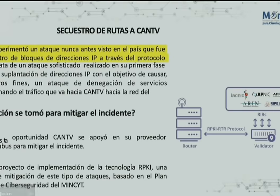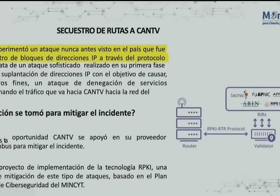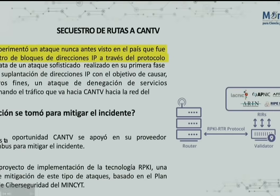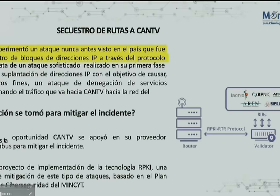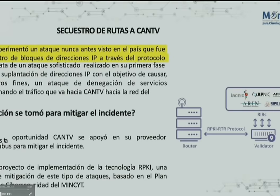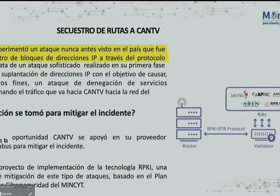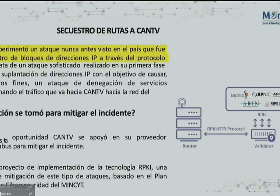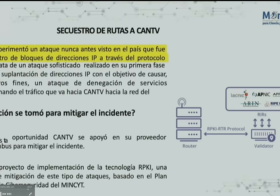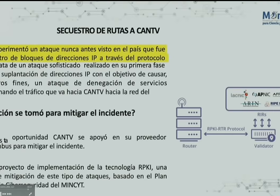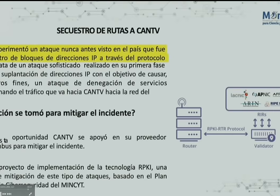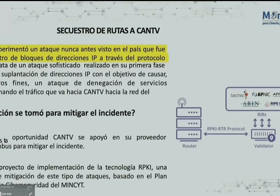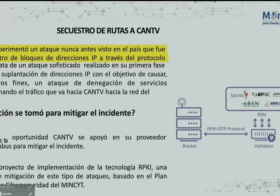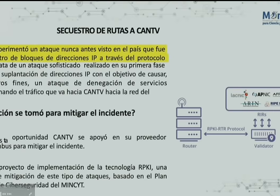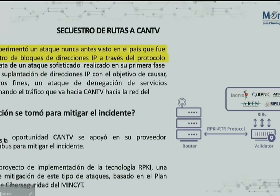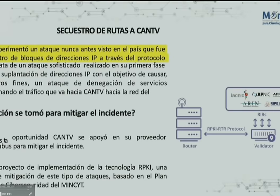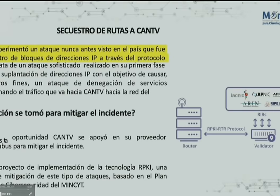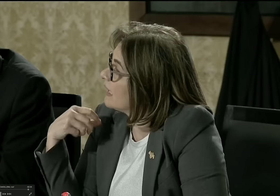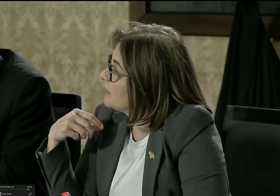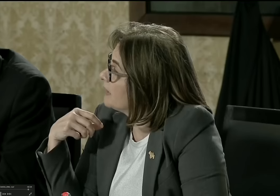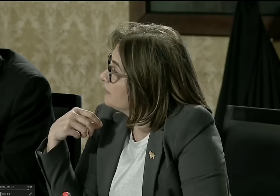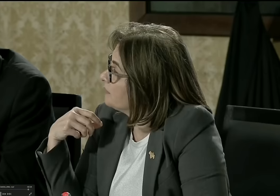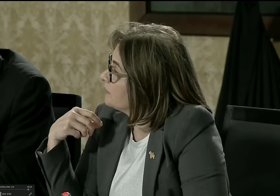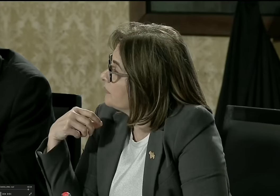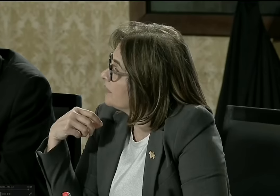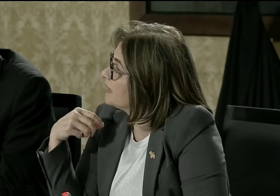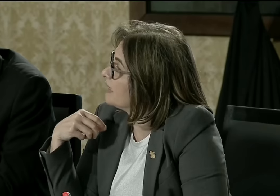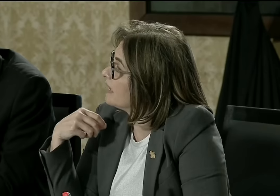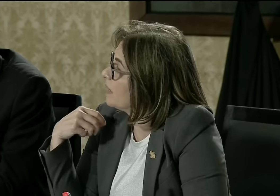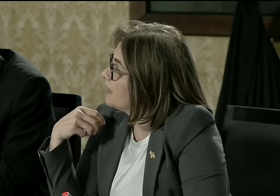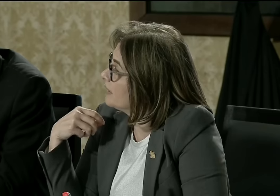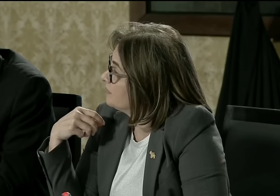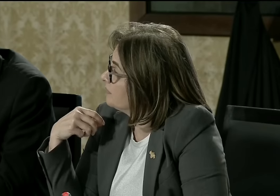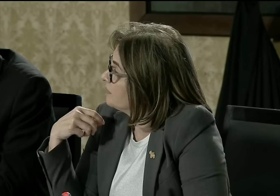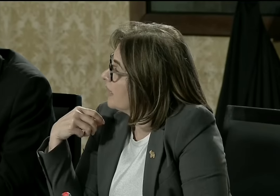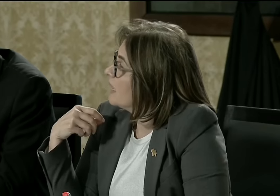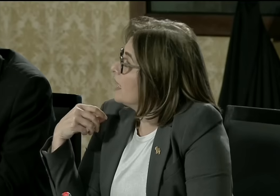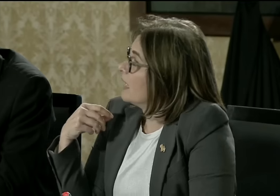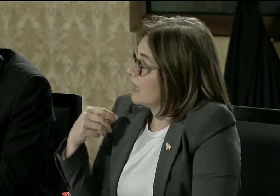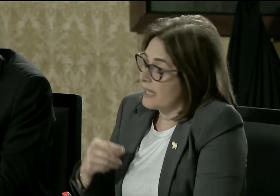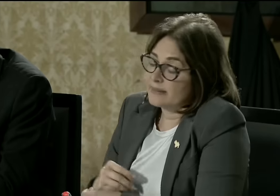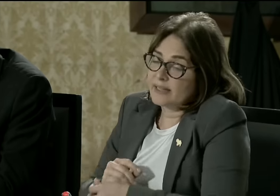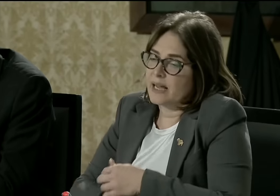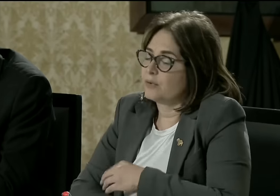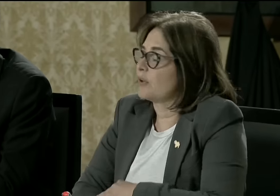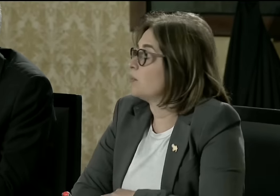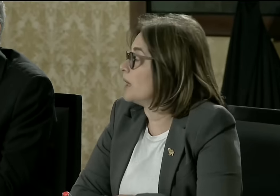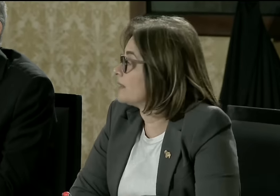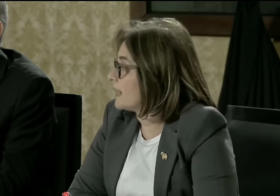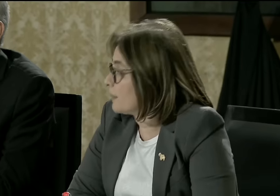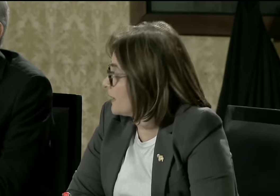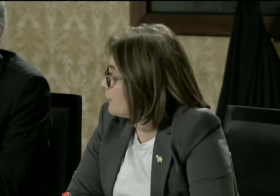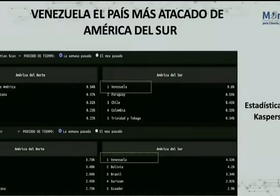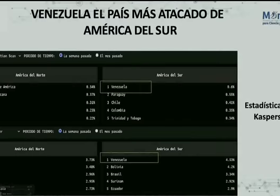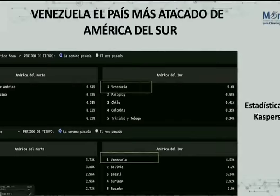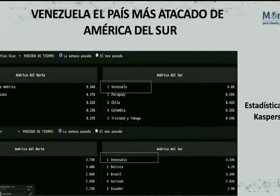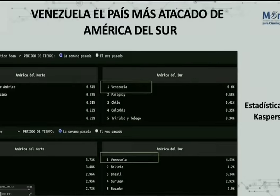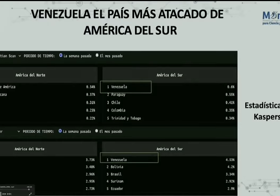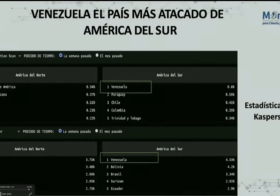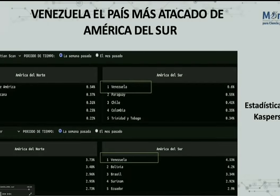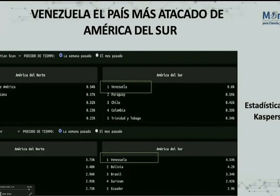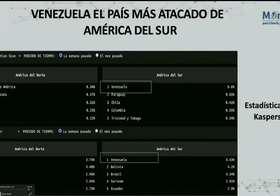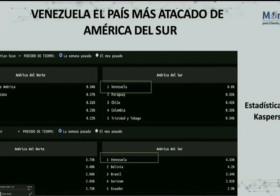estuviesen disponibles para el pueblo venezolano. Siguiente lámina. Siguiente lámina. Este caso demuestra la